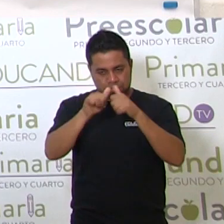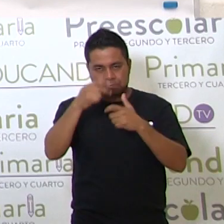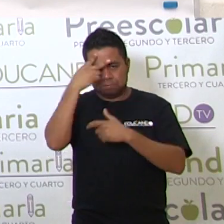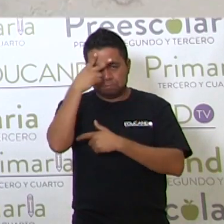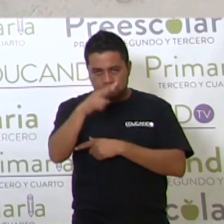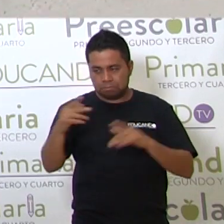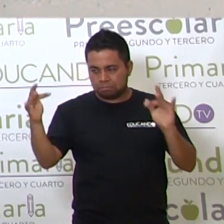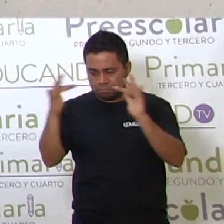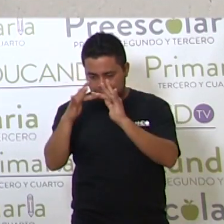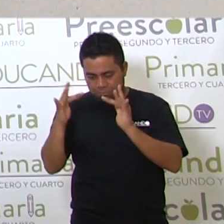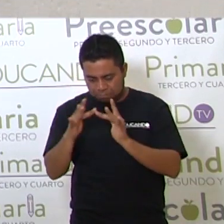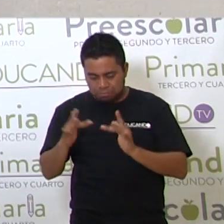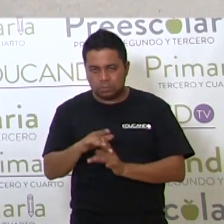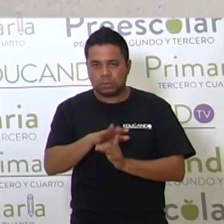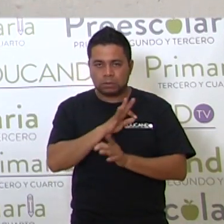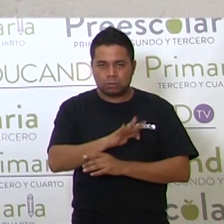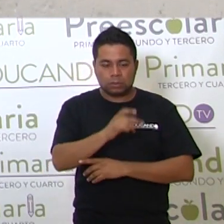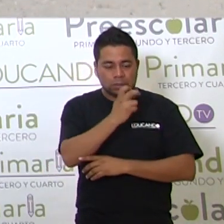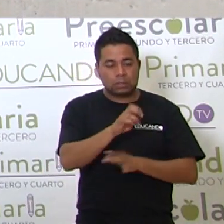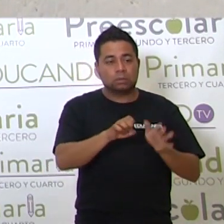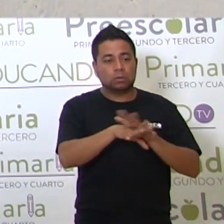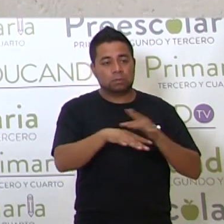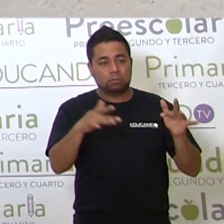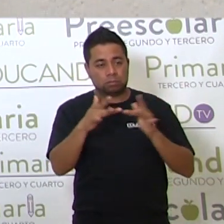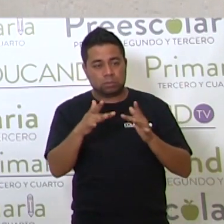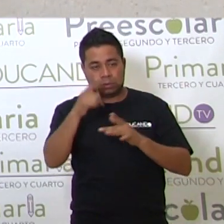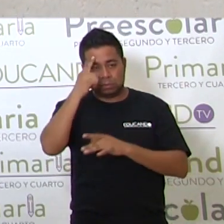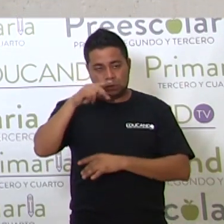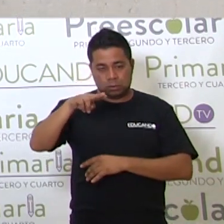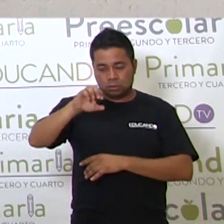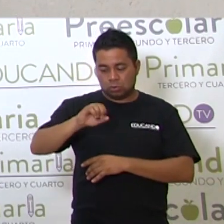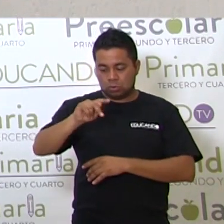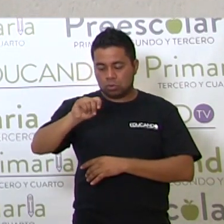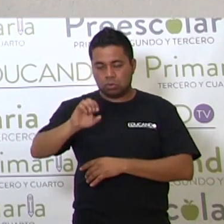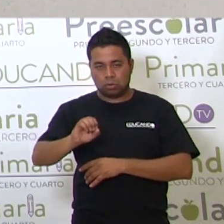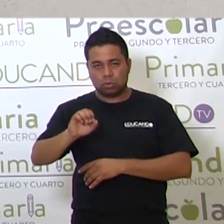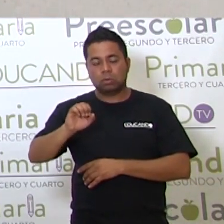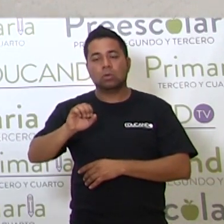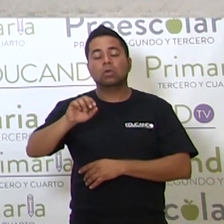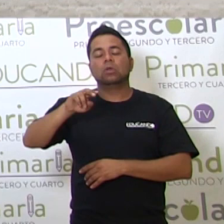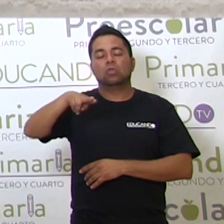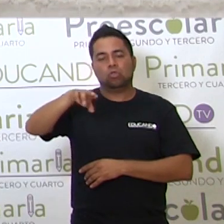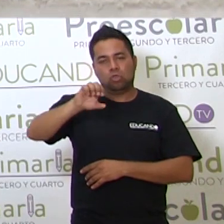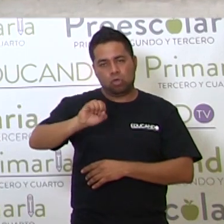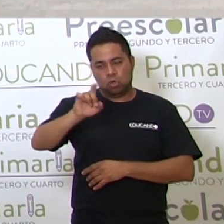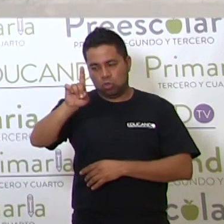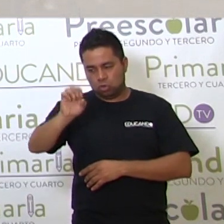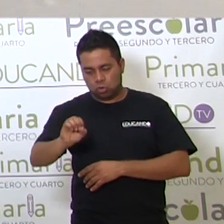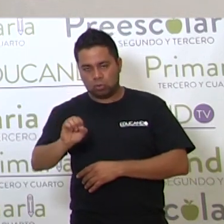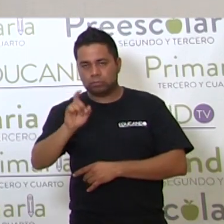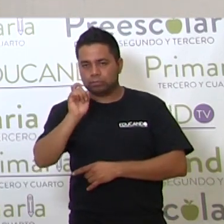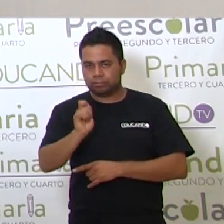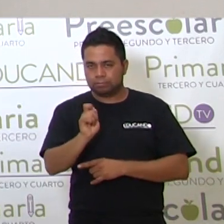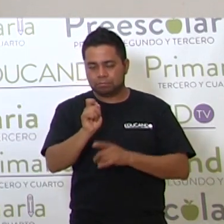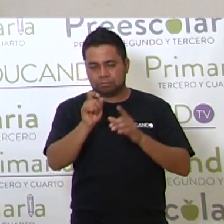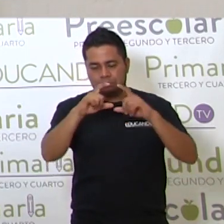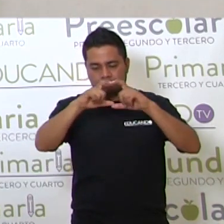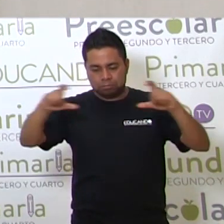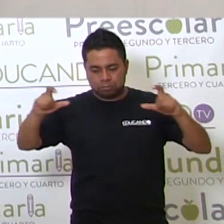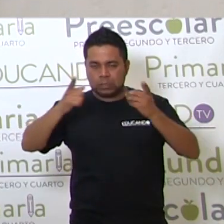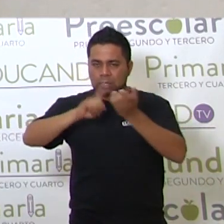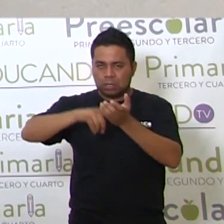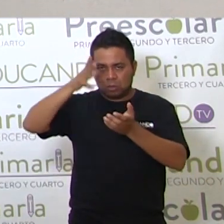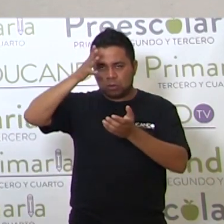mexicano. Y estas líneas nos llevan a los nodos. Los nodos representan un